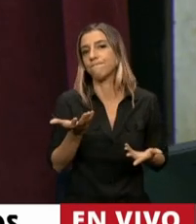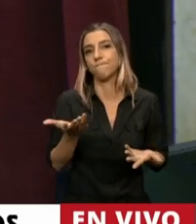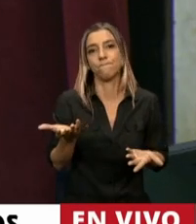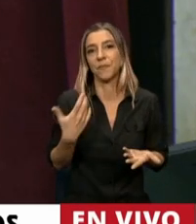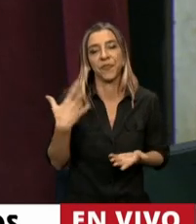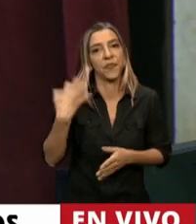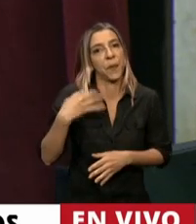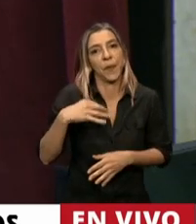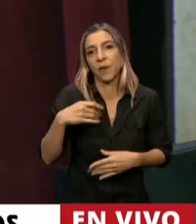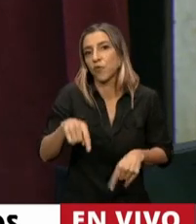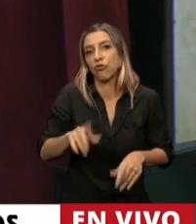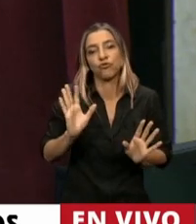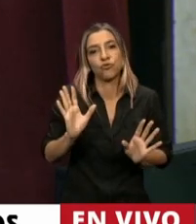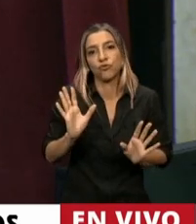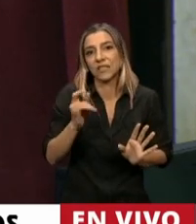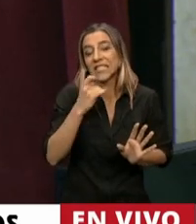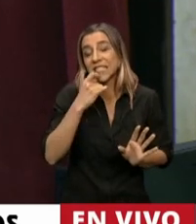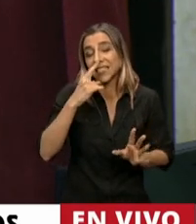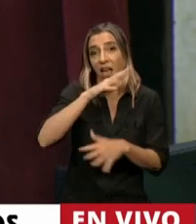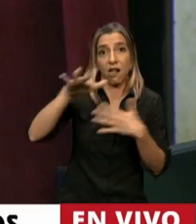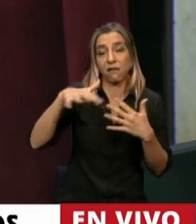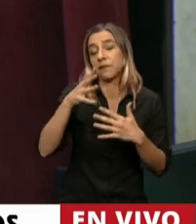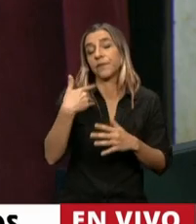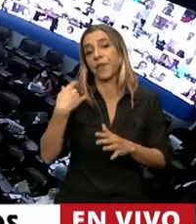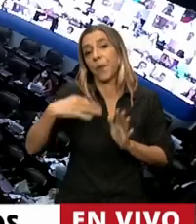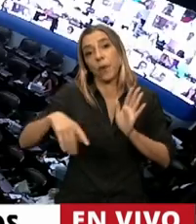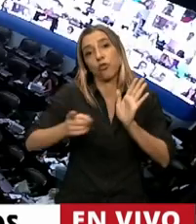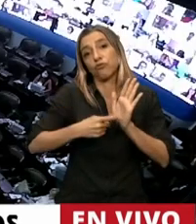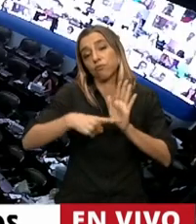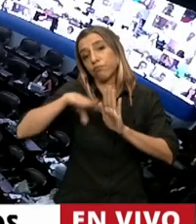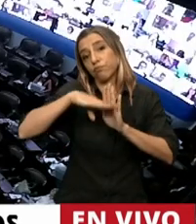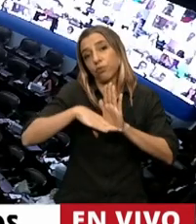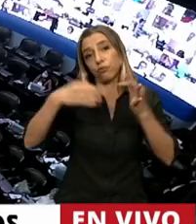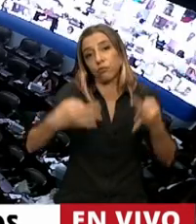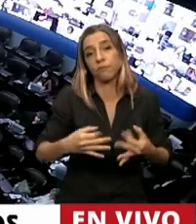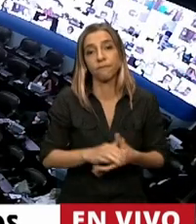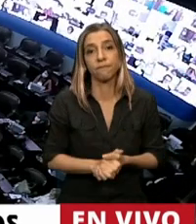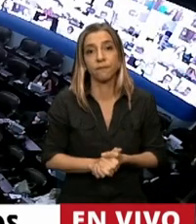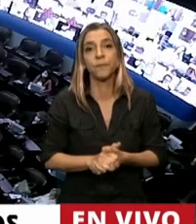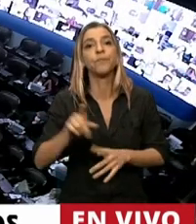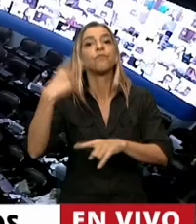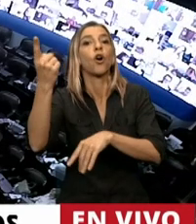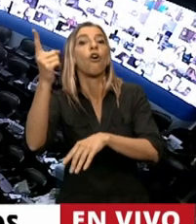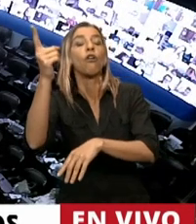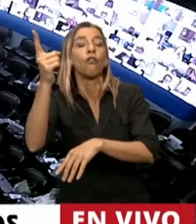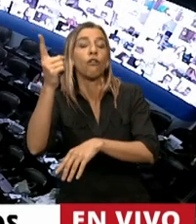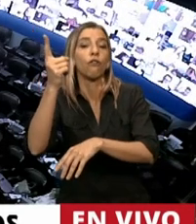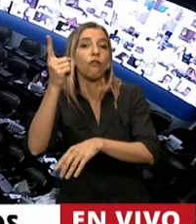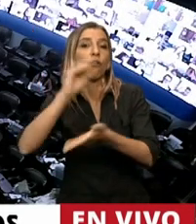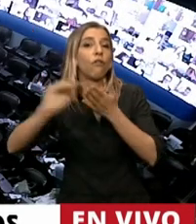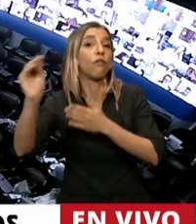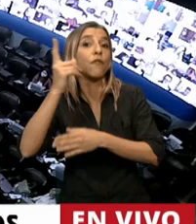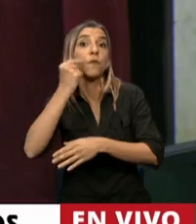protocolo y eso va a generar sí, algún por eso, enojo. Presidente, lo ideal sería ir al recinto a sesionar como